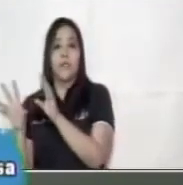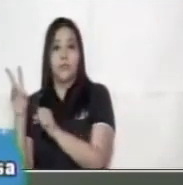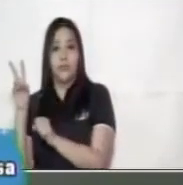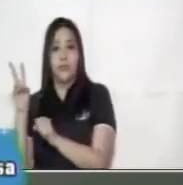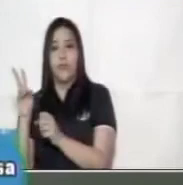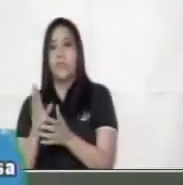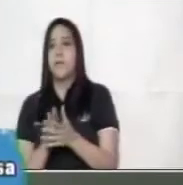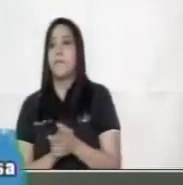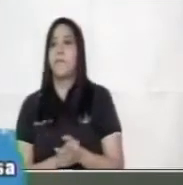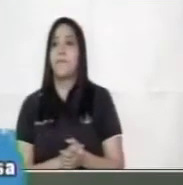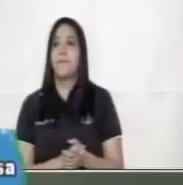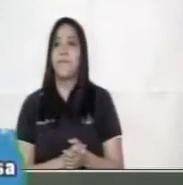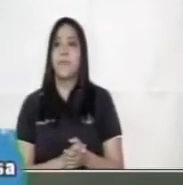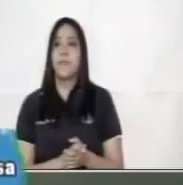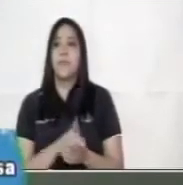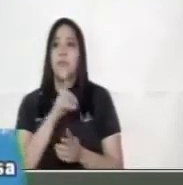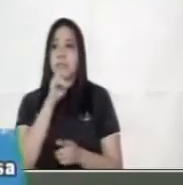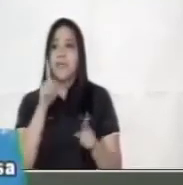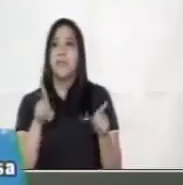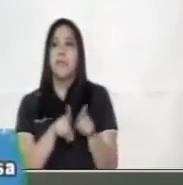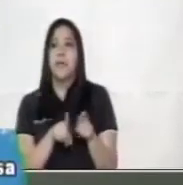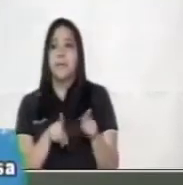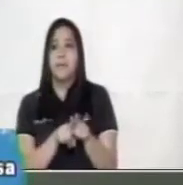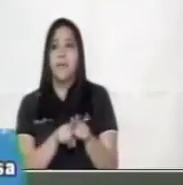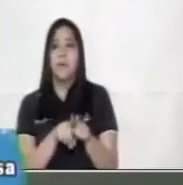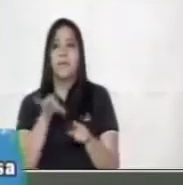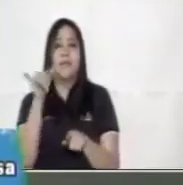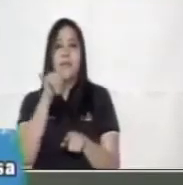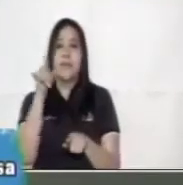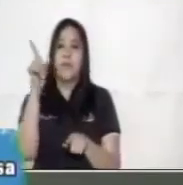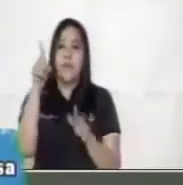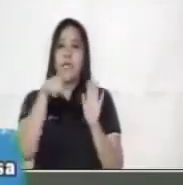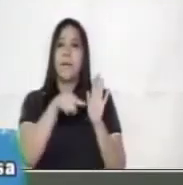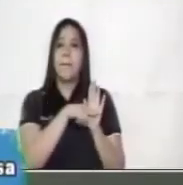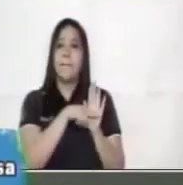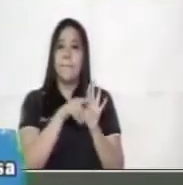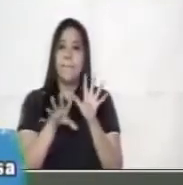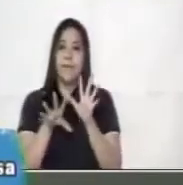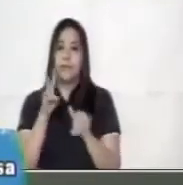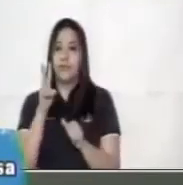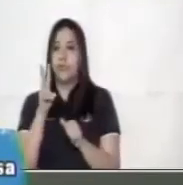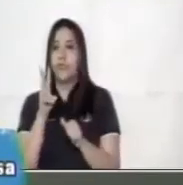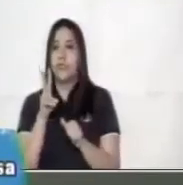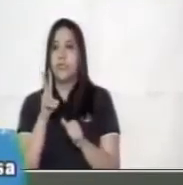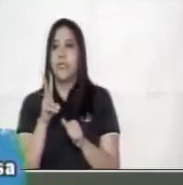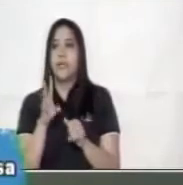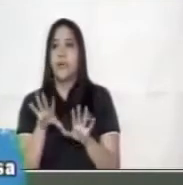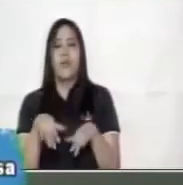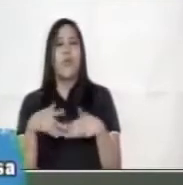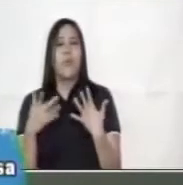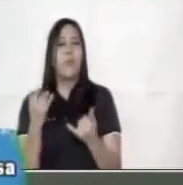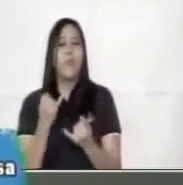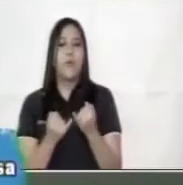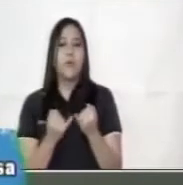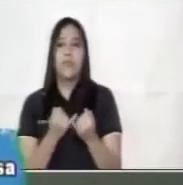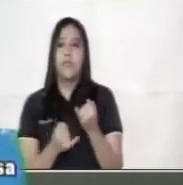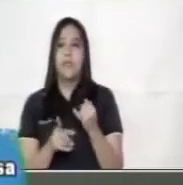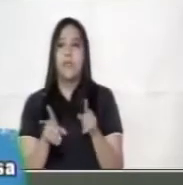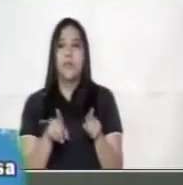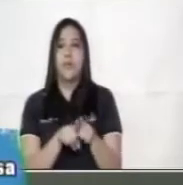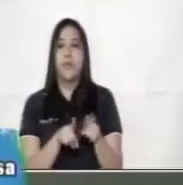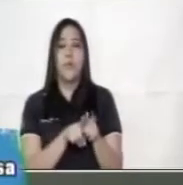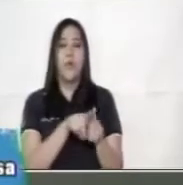12. Y me quede el valor negativo. ¿Cómo completo acá? Con